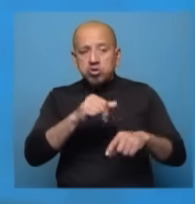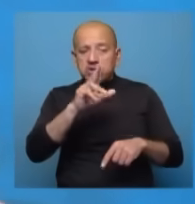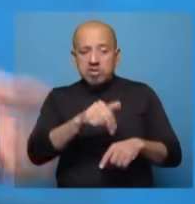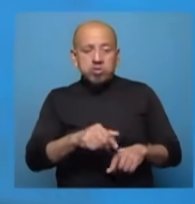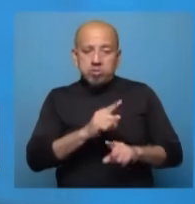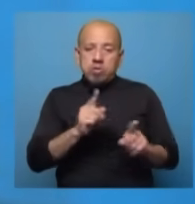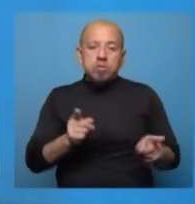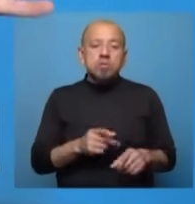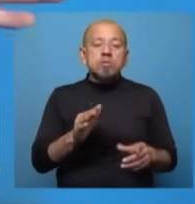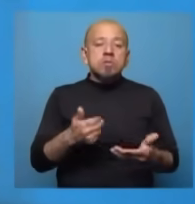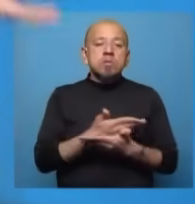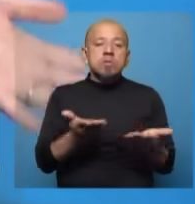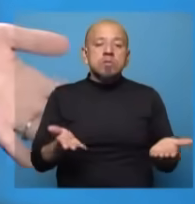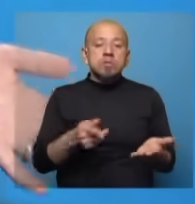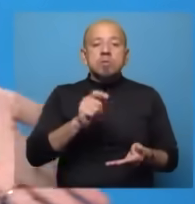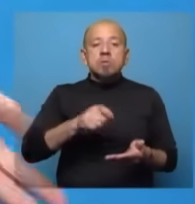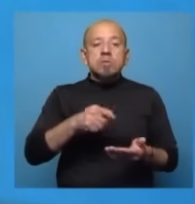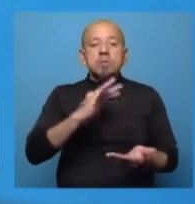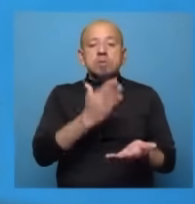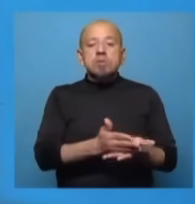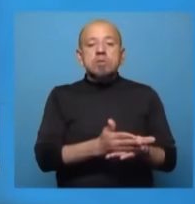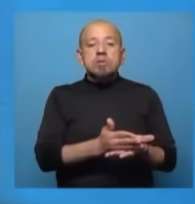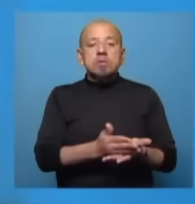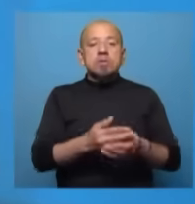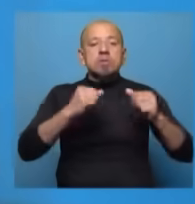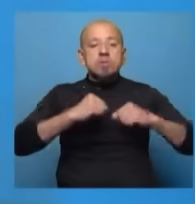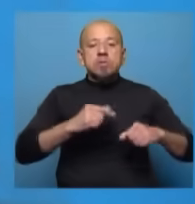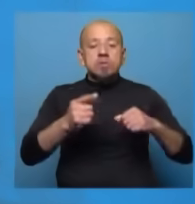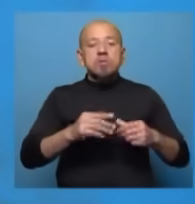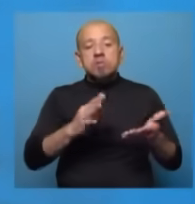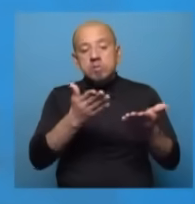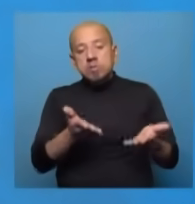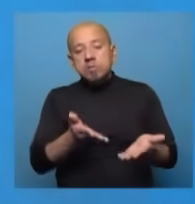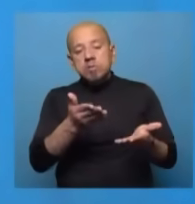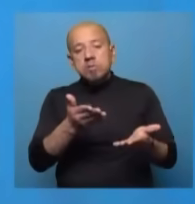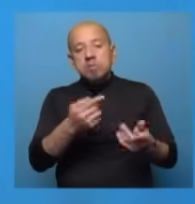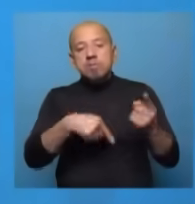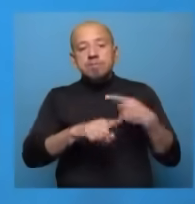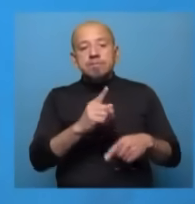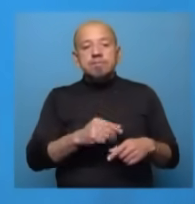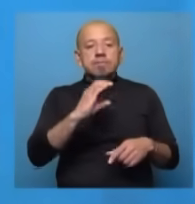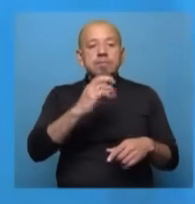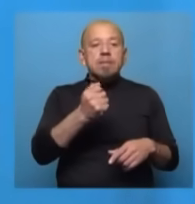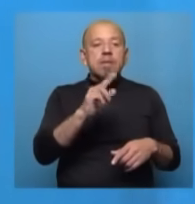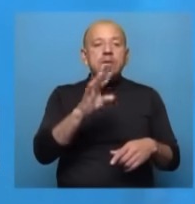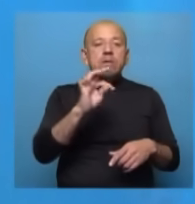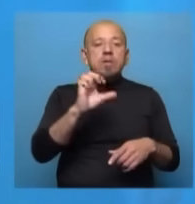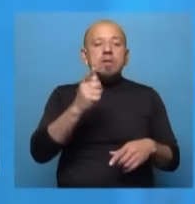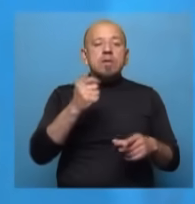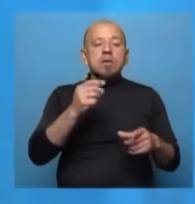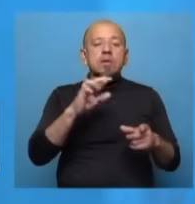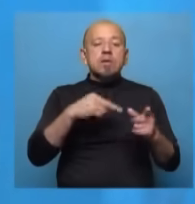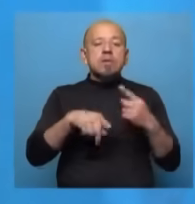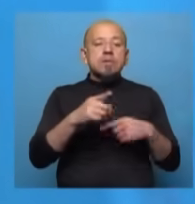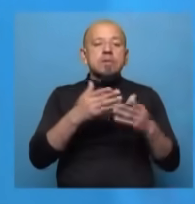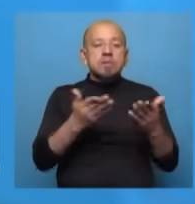himo jurídicamente con la sentencia del tribunal jurídicamente con la formalización y la medida cautelar y la vigencia